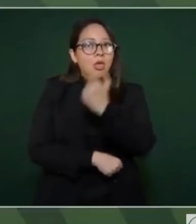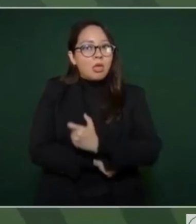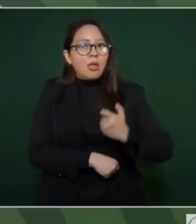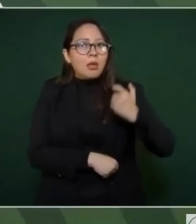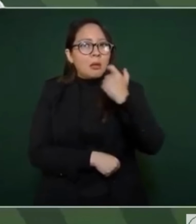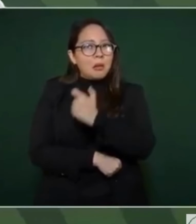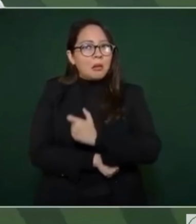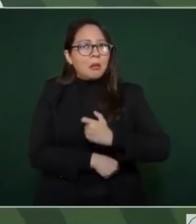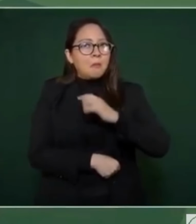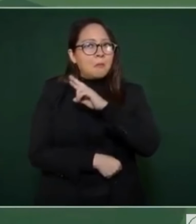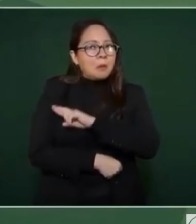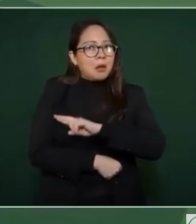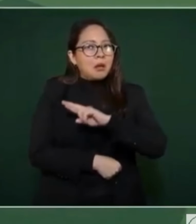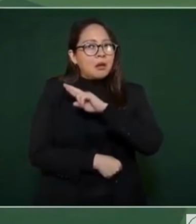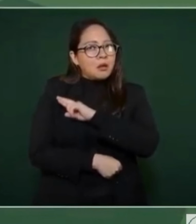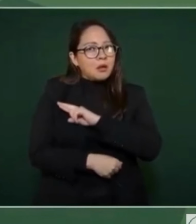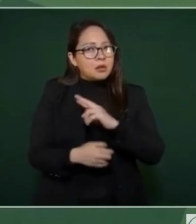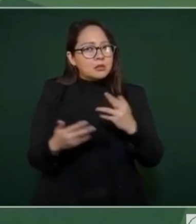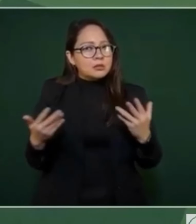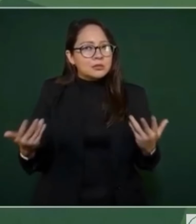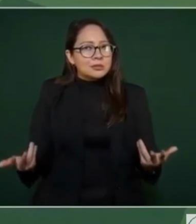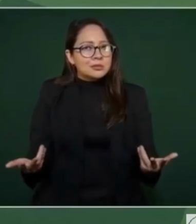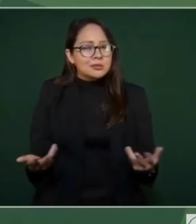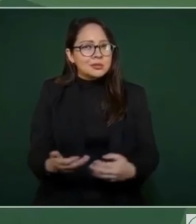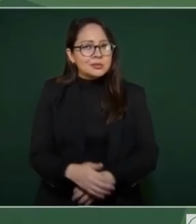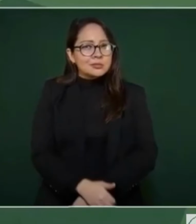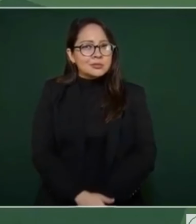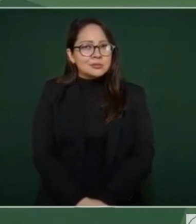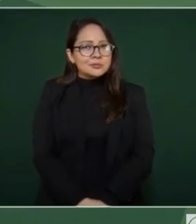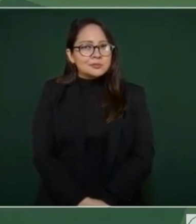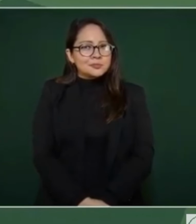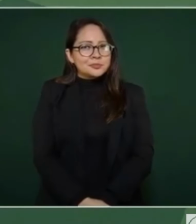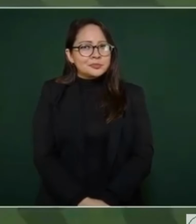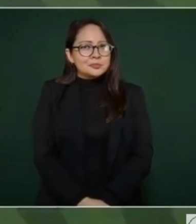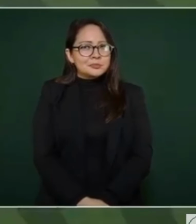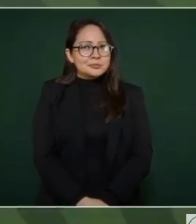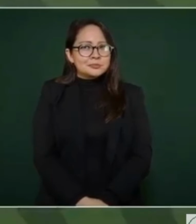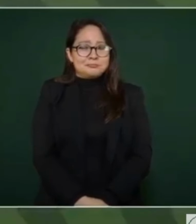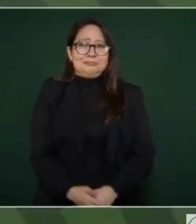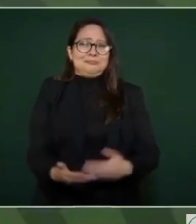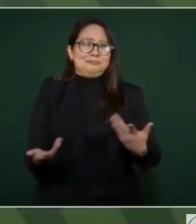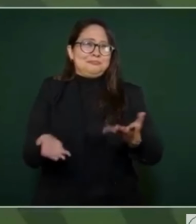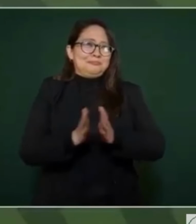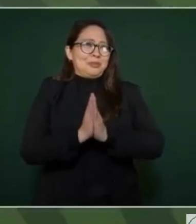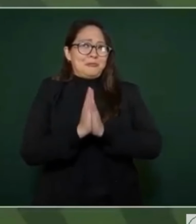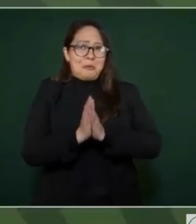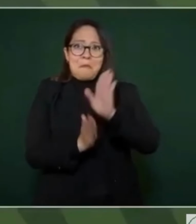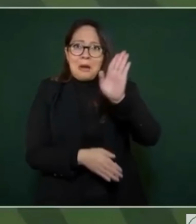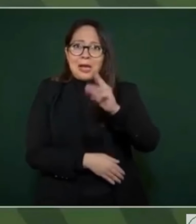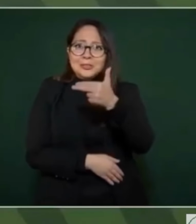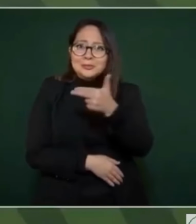como si los tuviésemos hospedados en hoteles